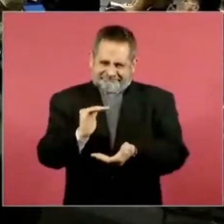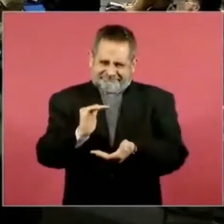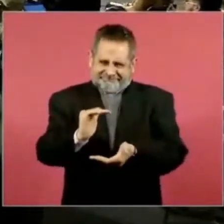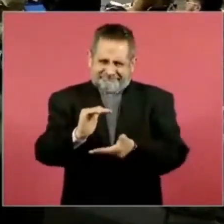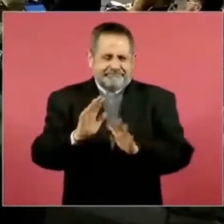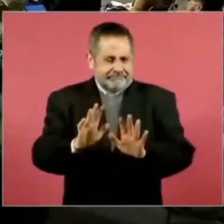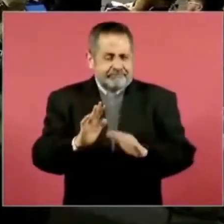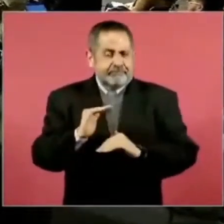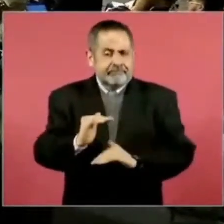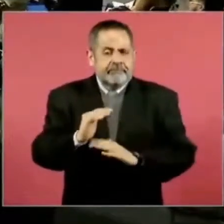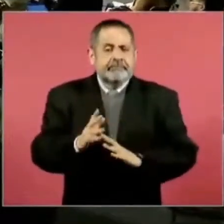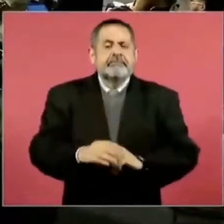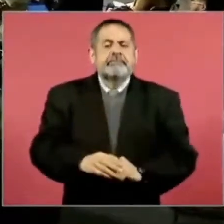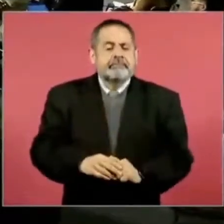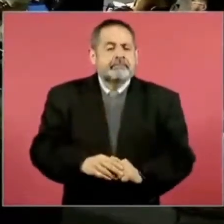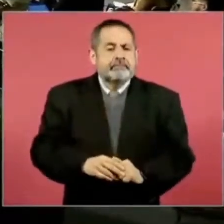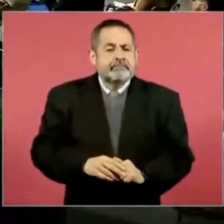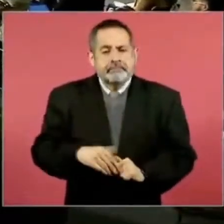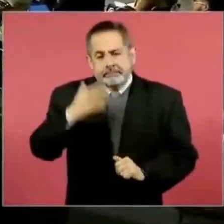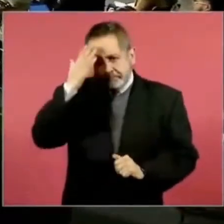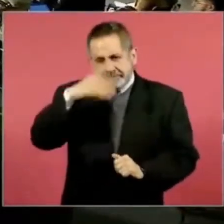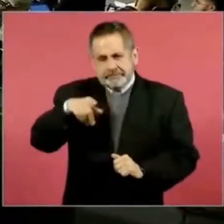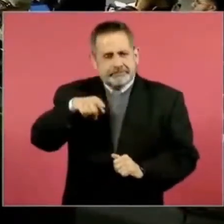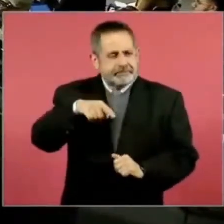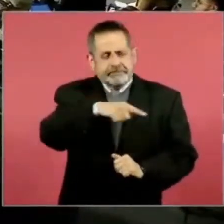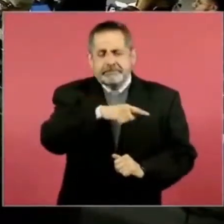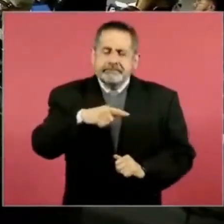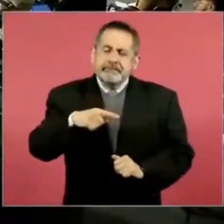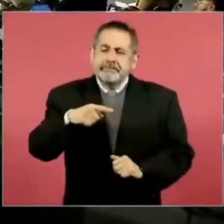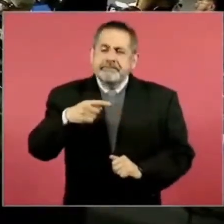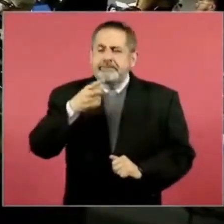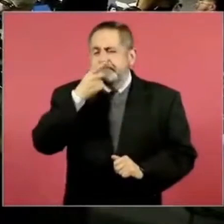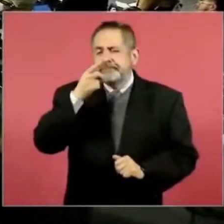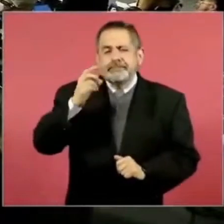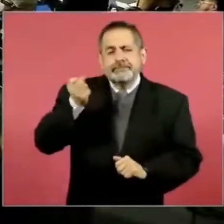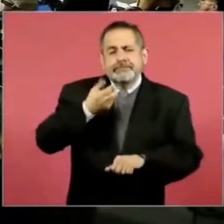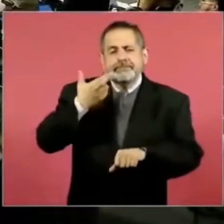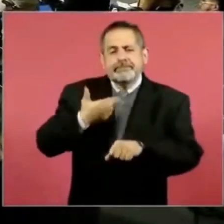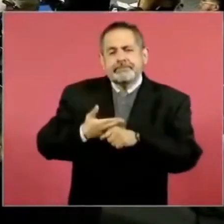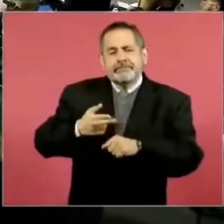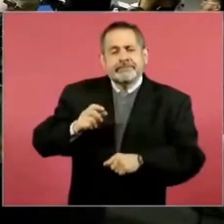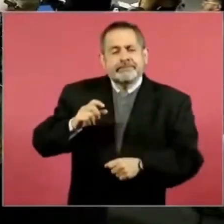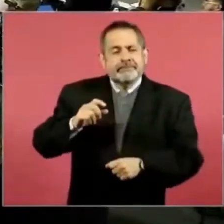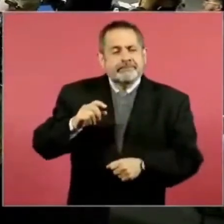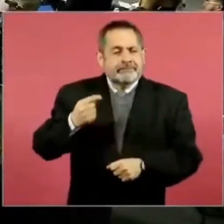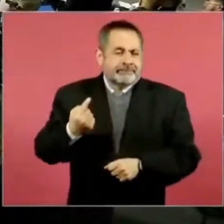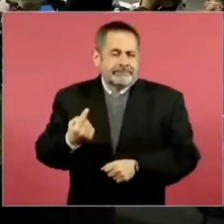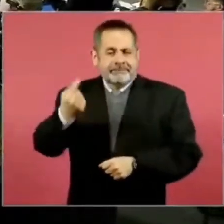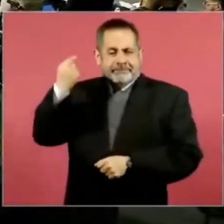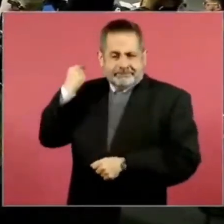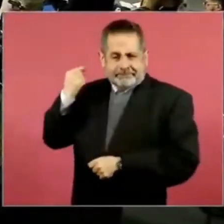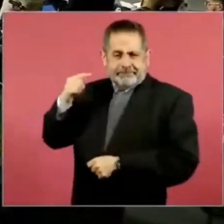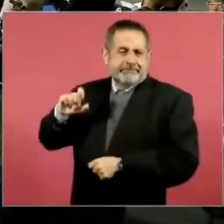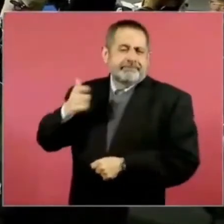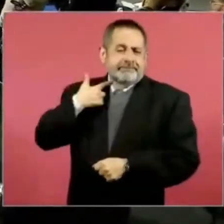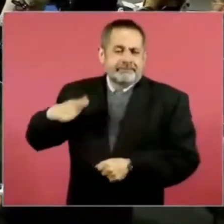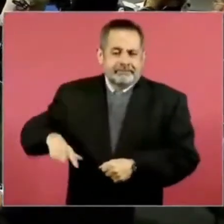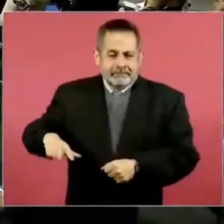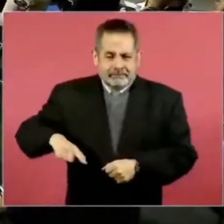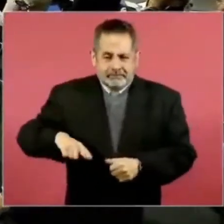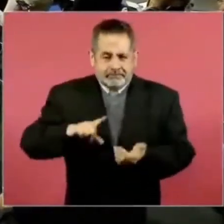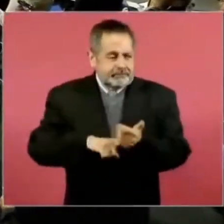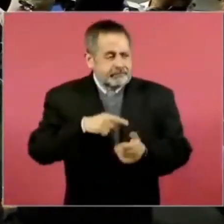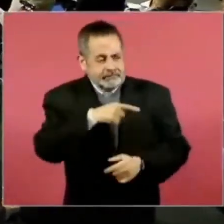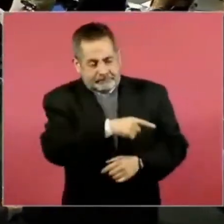¿Saben qué dijo un secretario de Hacienda en el gobierno anterior?